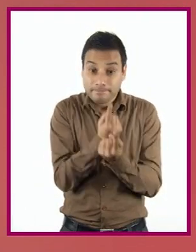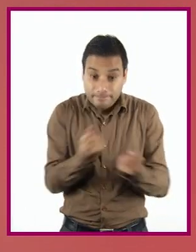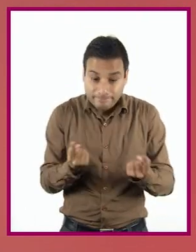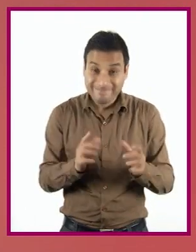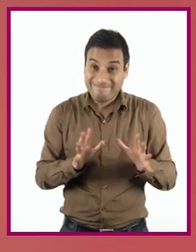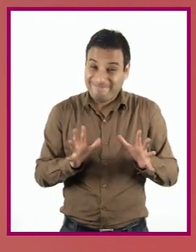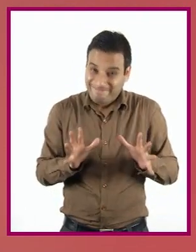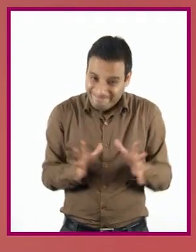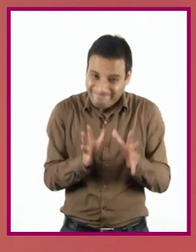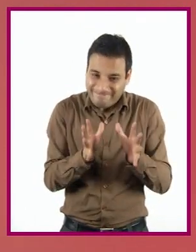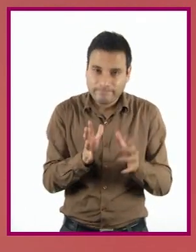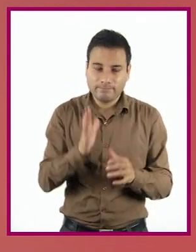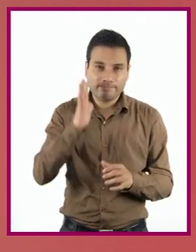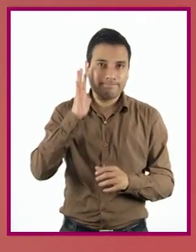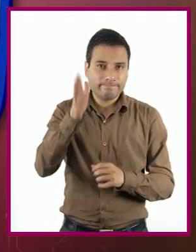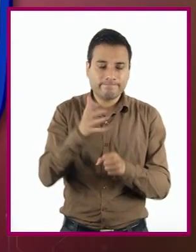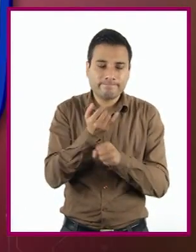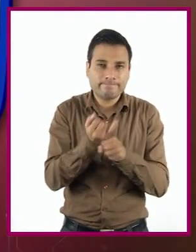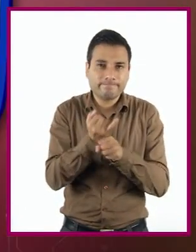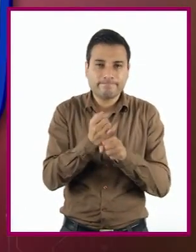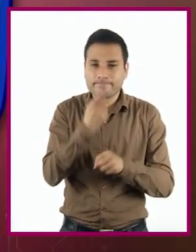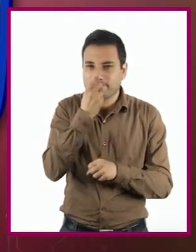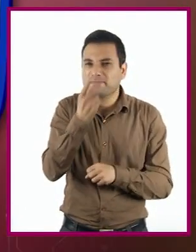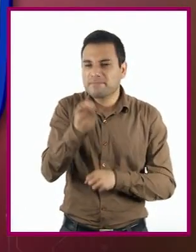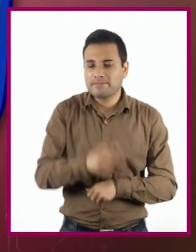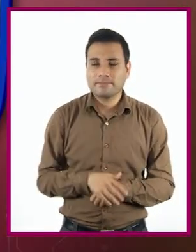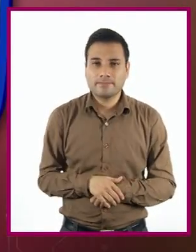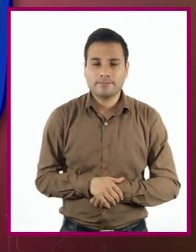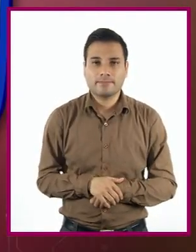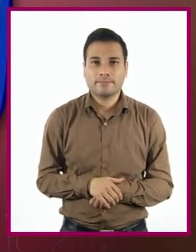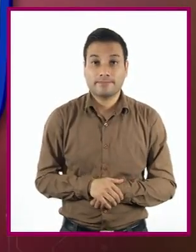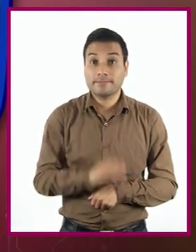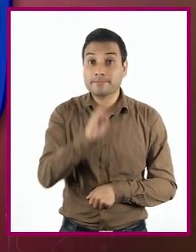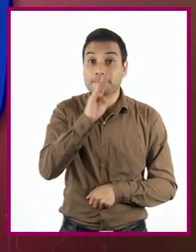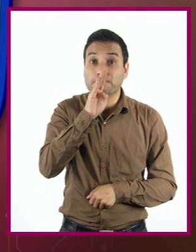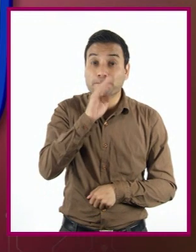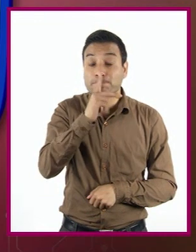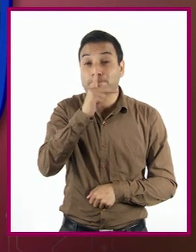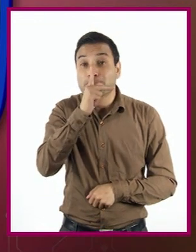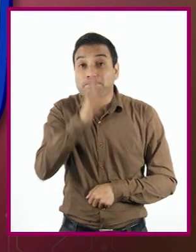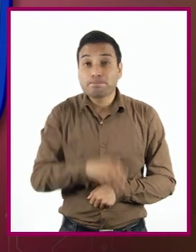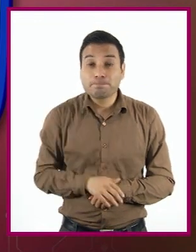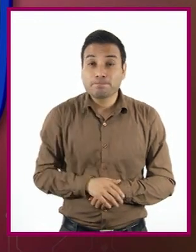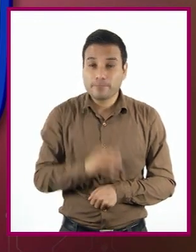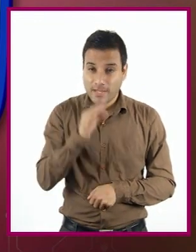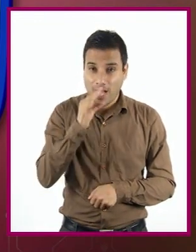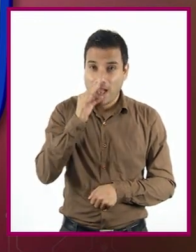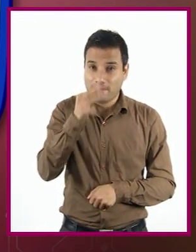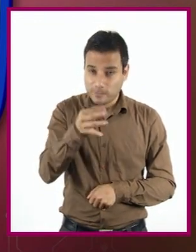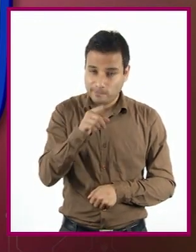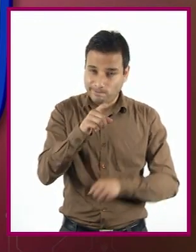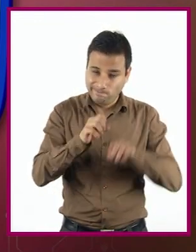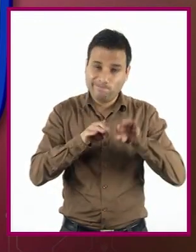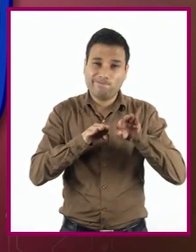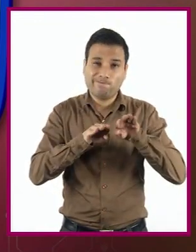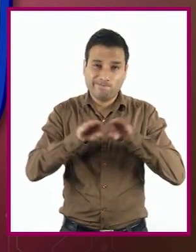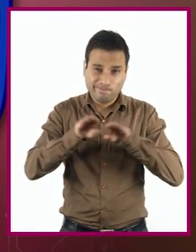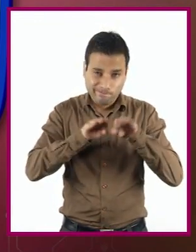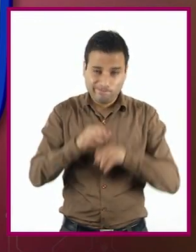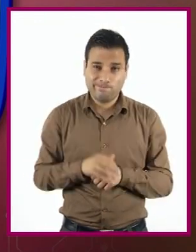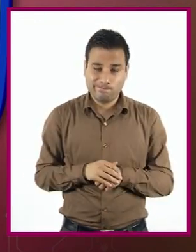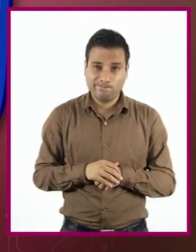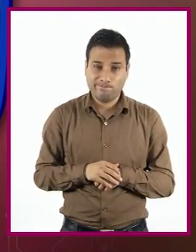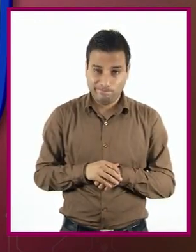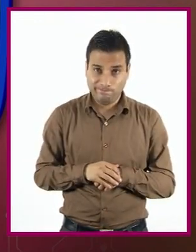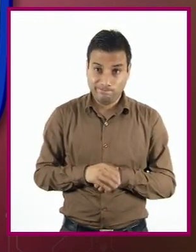ser generadores de conocimiento? Creo que a las mamás y a los papás pues les toca hacer esta chamba de dar espacio a